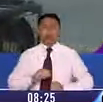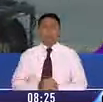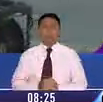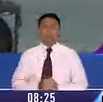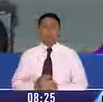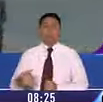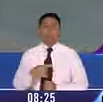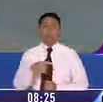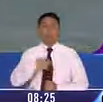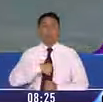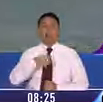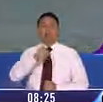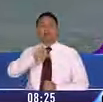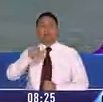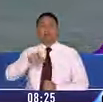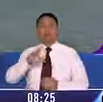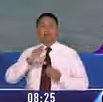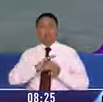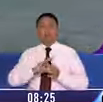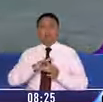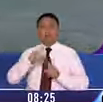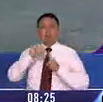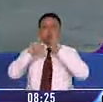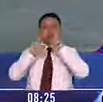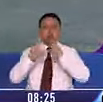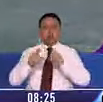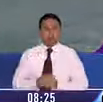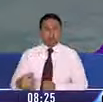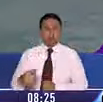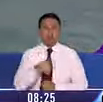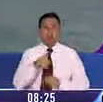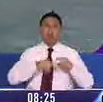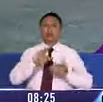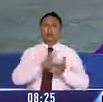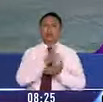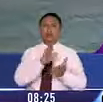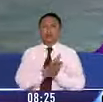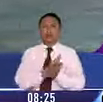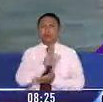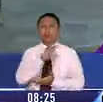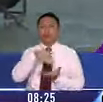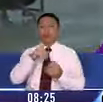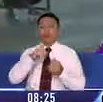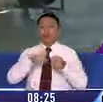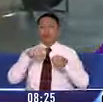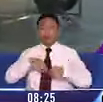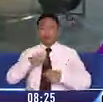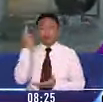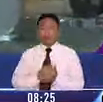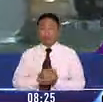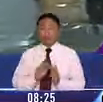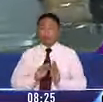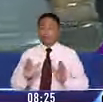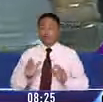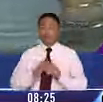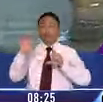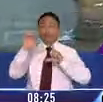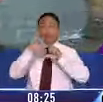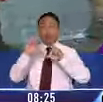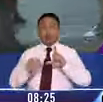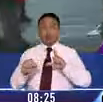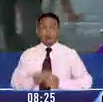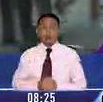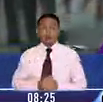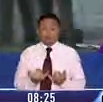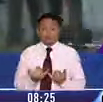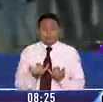de algunos colegas que indicaban pues que algunas escuelas, por ejemplo del centro histórico, han dispuesto la virtualidad. Como vemos, a esta hora de la mañana